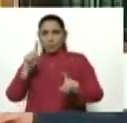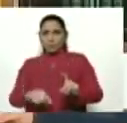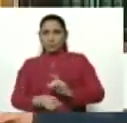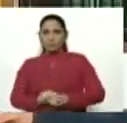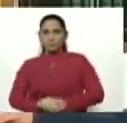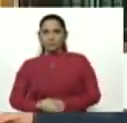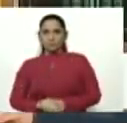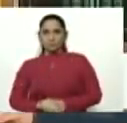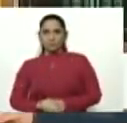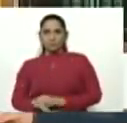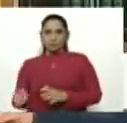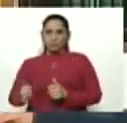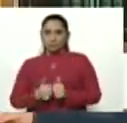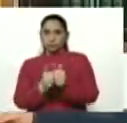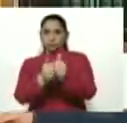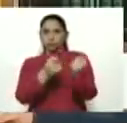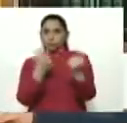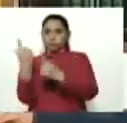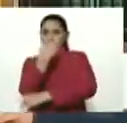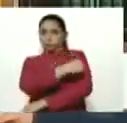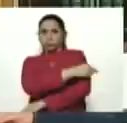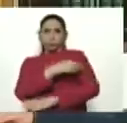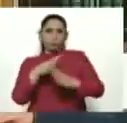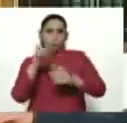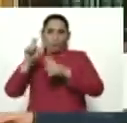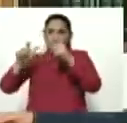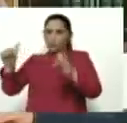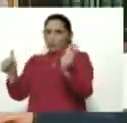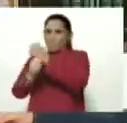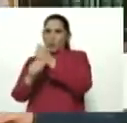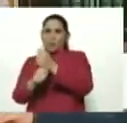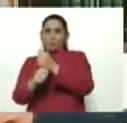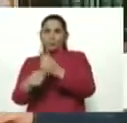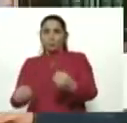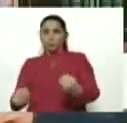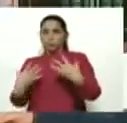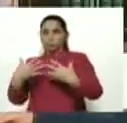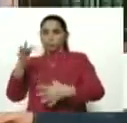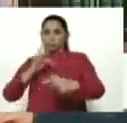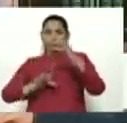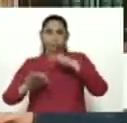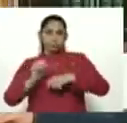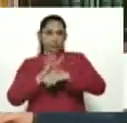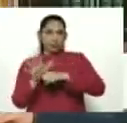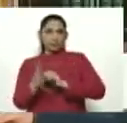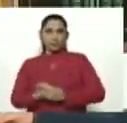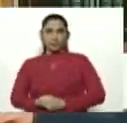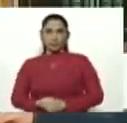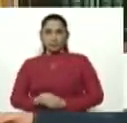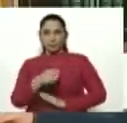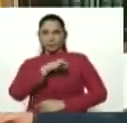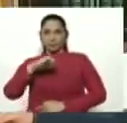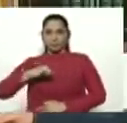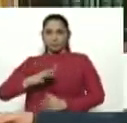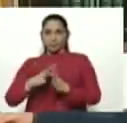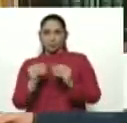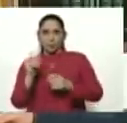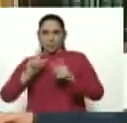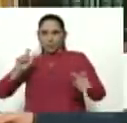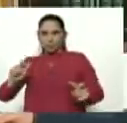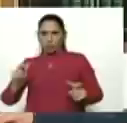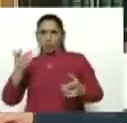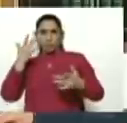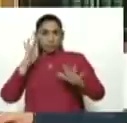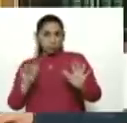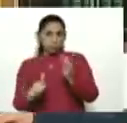acompañado a la hospitalización de todos los casos detectados, del tratamiento personalizado de todos los casos